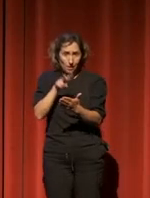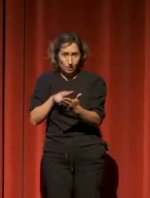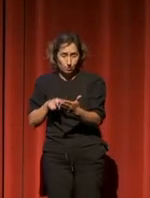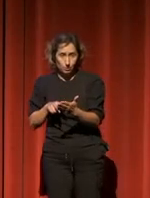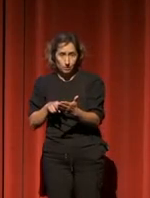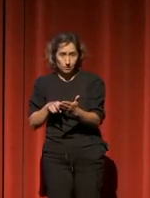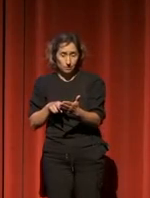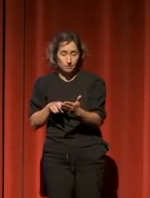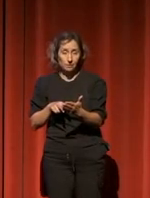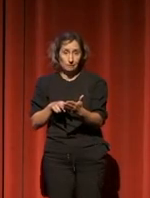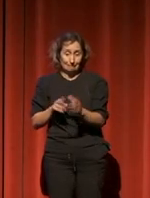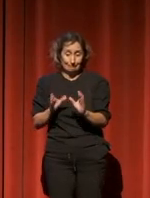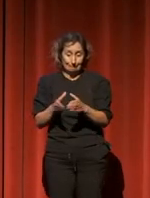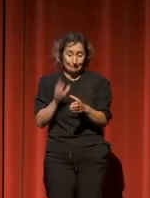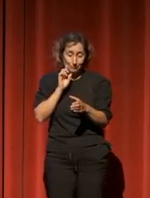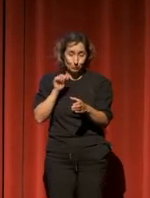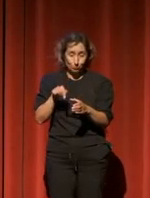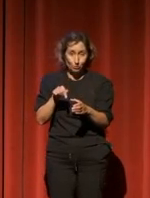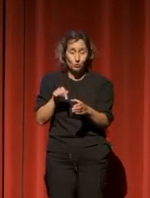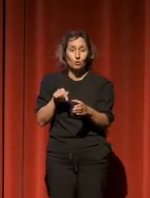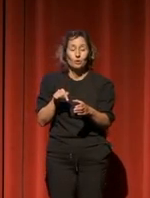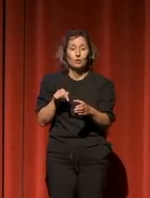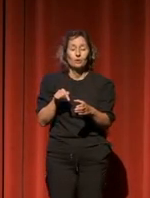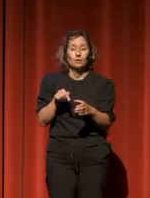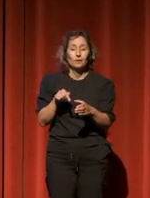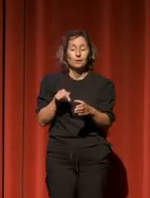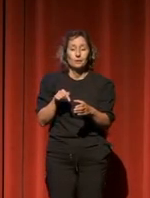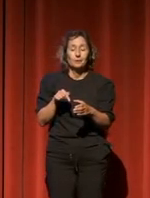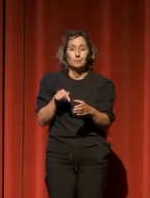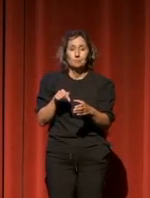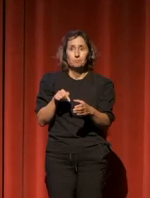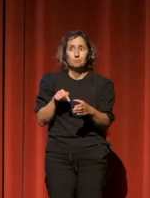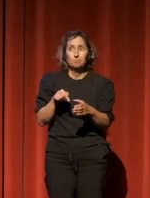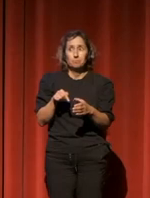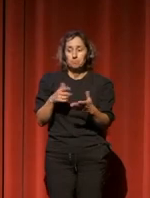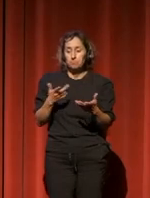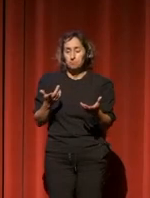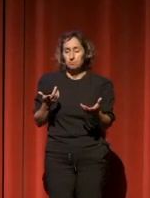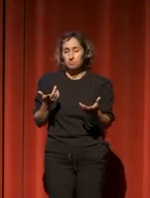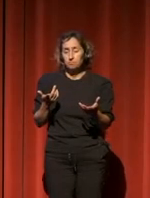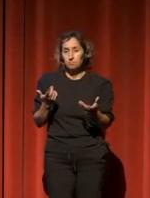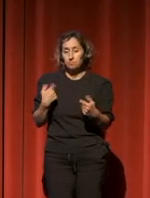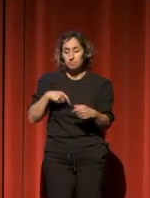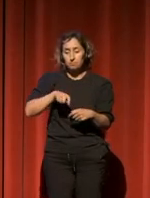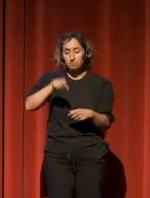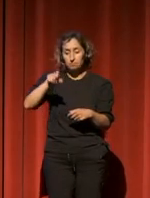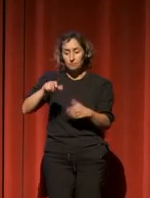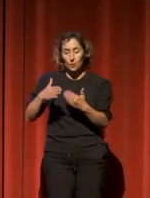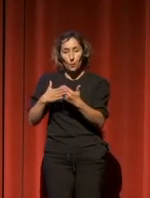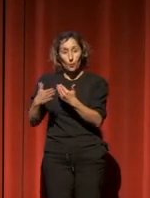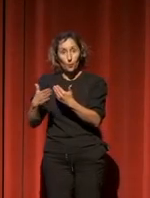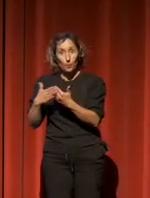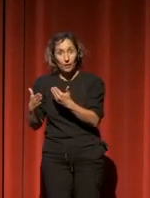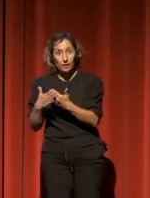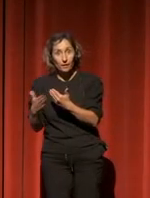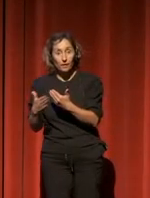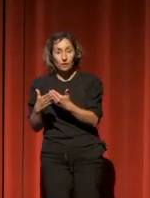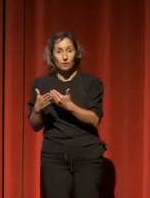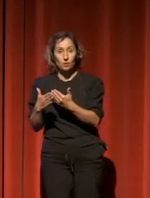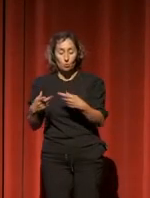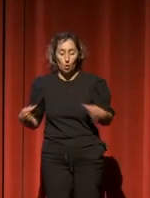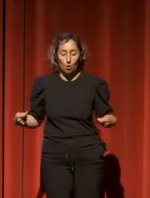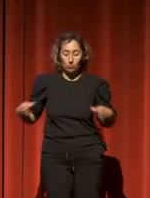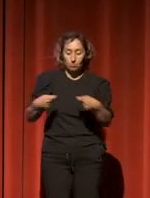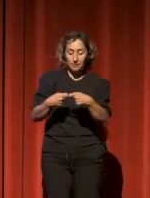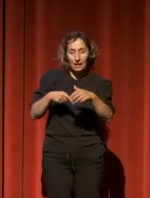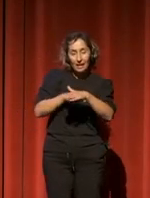que o bien eh Hay vecinos y vecinas que eh lo c gestionan o lo co organizan